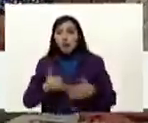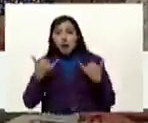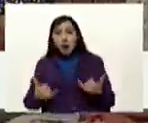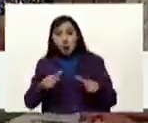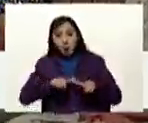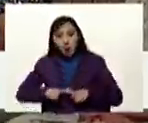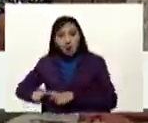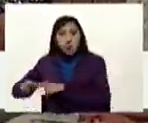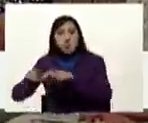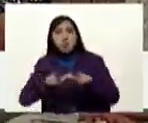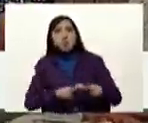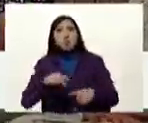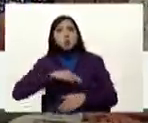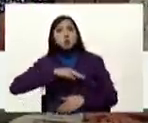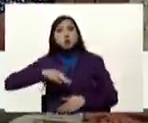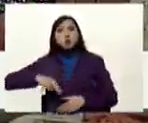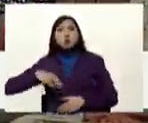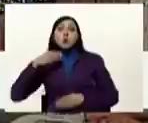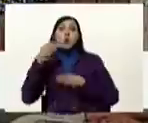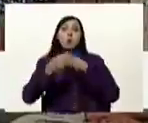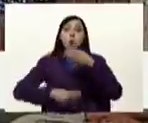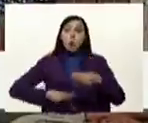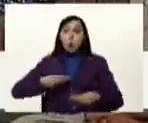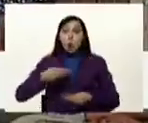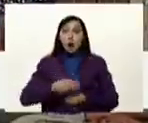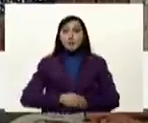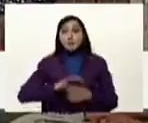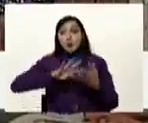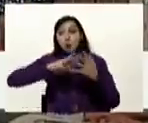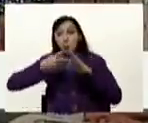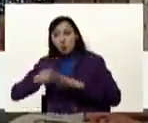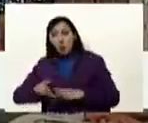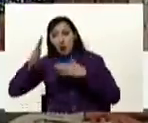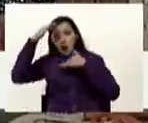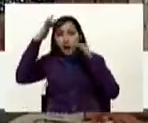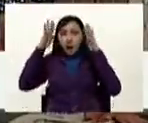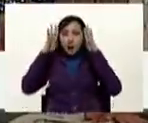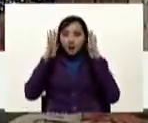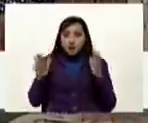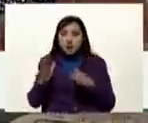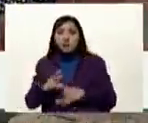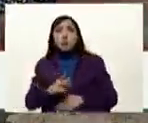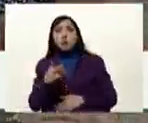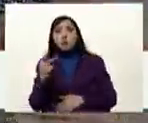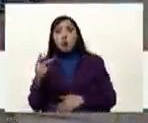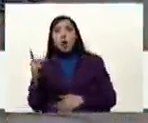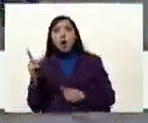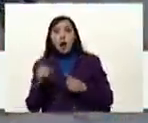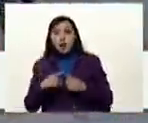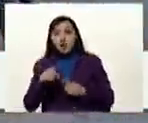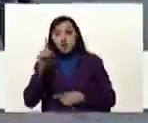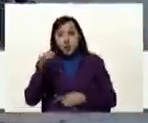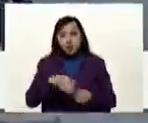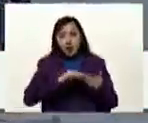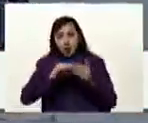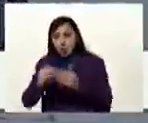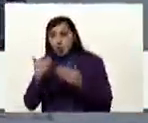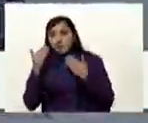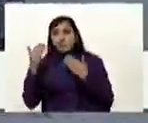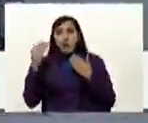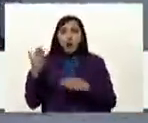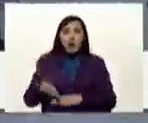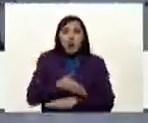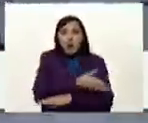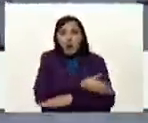sector, vamos a construir un módulo también de atención de salud tipo 2, que la comunidad venía pidiéndolo,